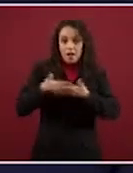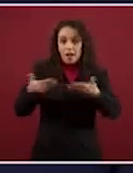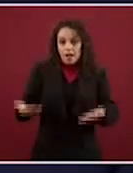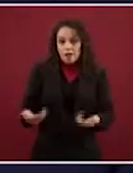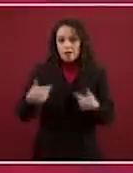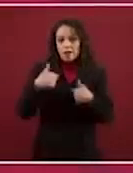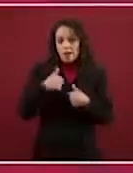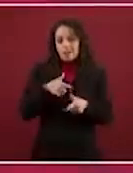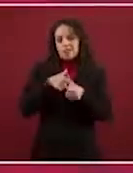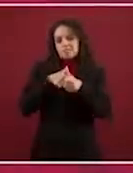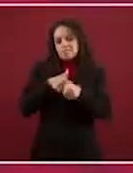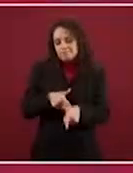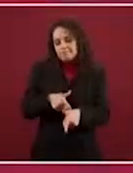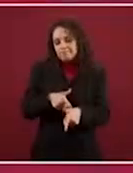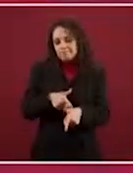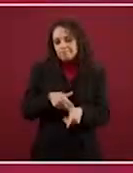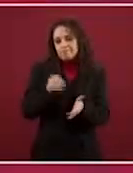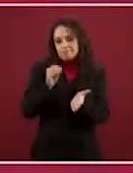todavía